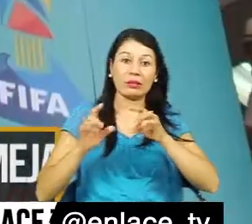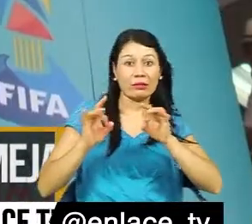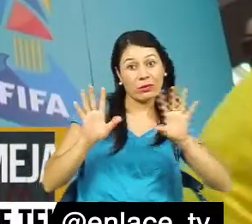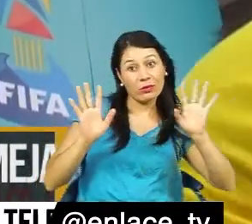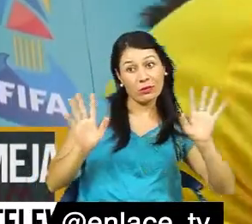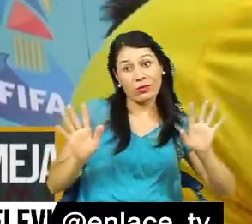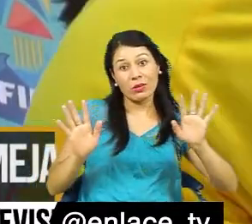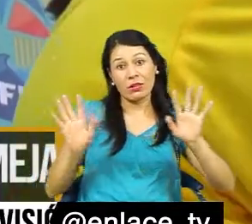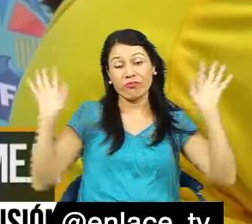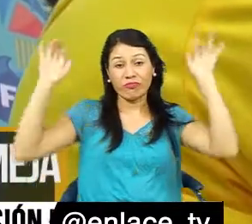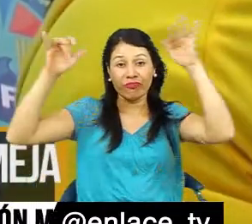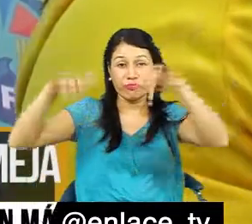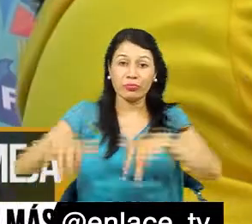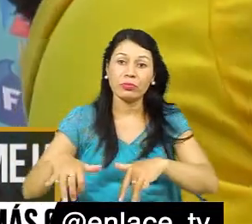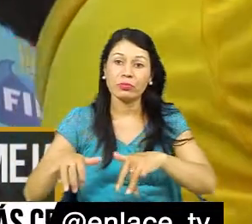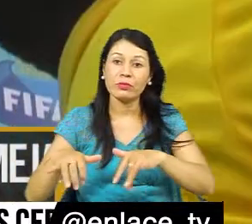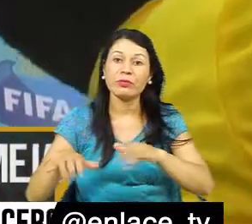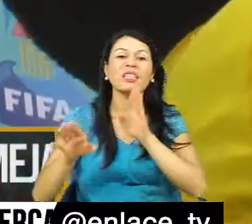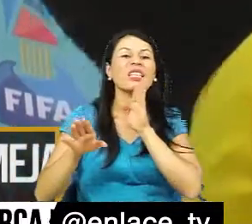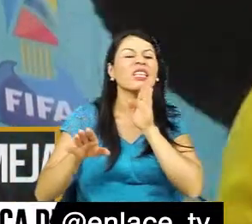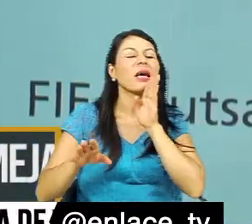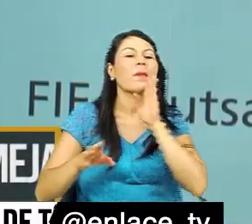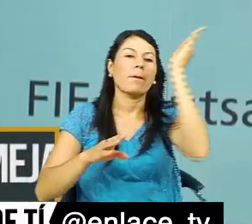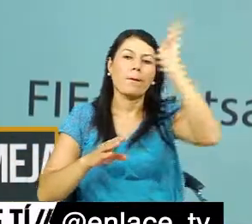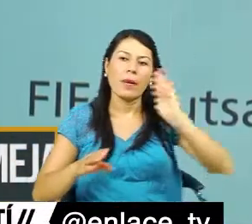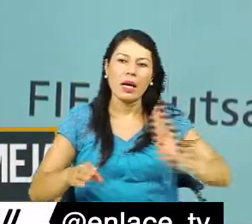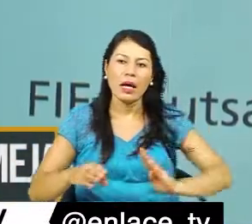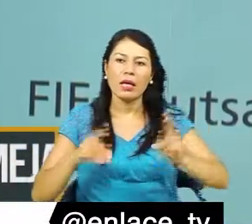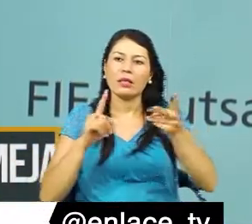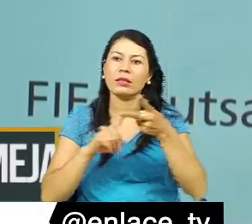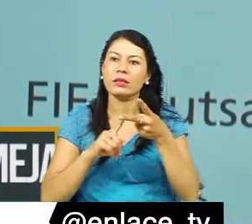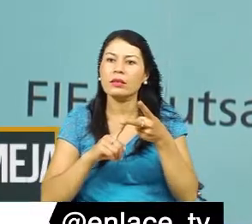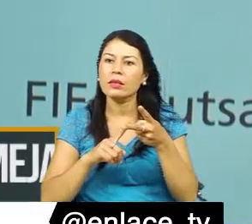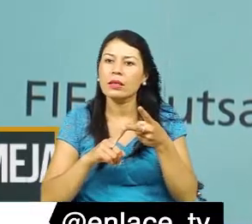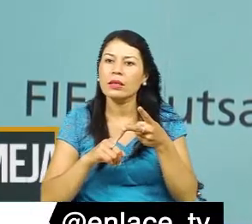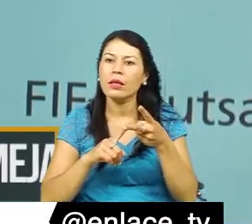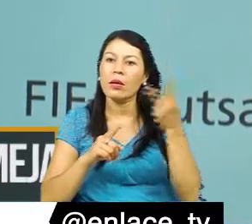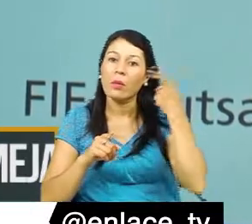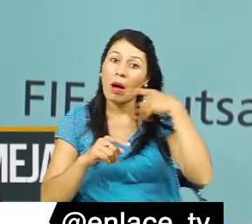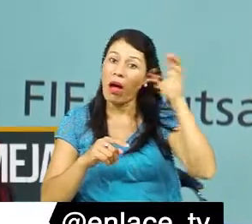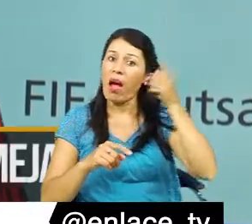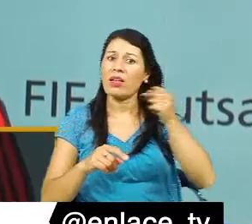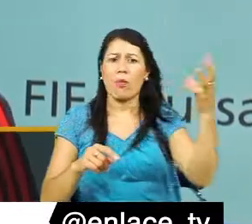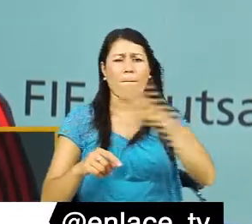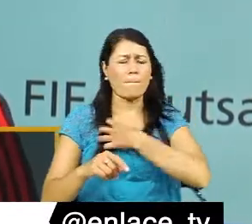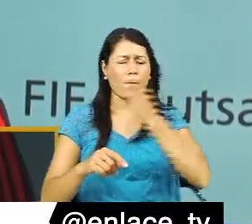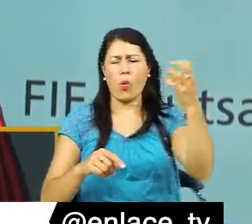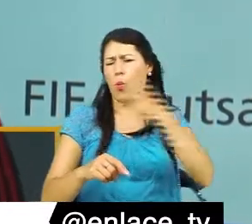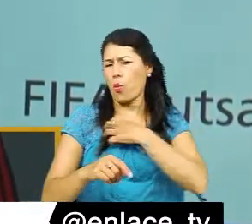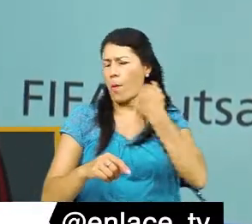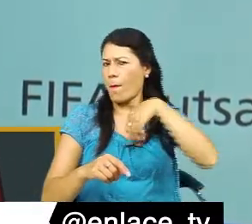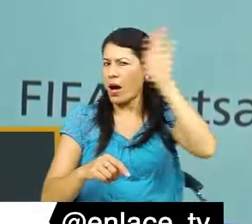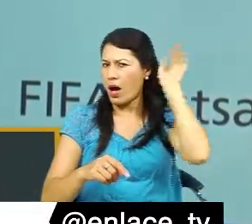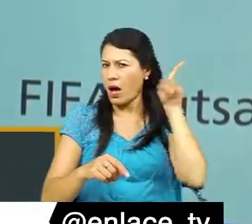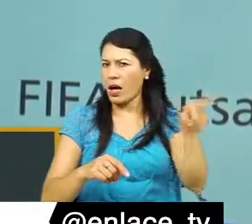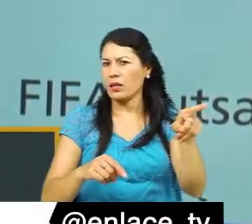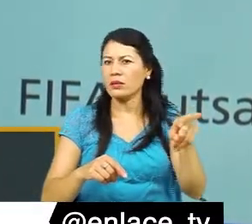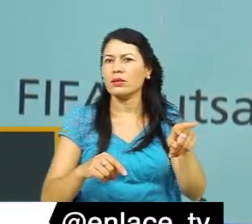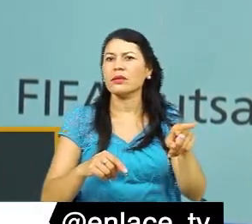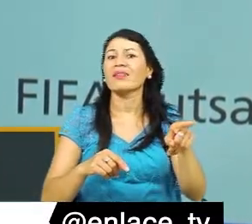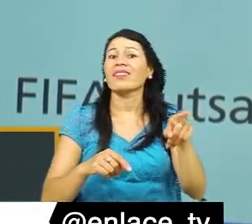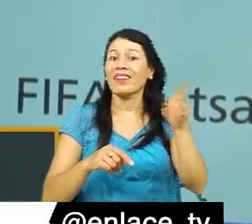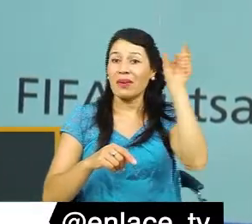la asistencia de Brasil en Bucaramanga, que es la más veces campeón de este evento, donde tienen al mejor jugador